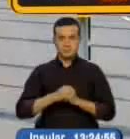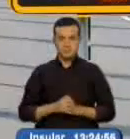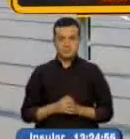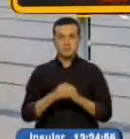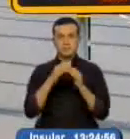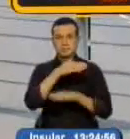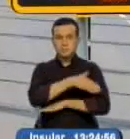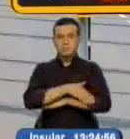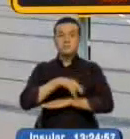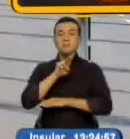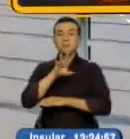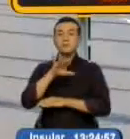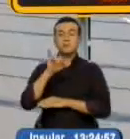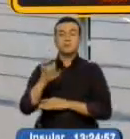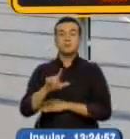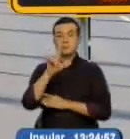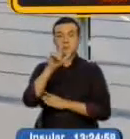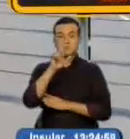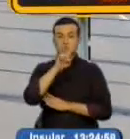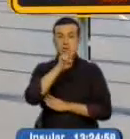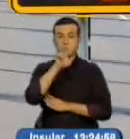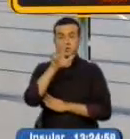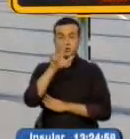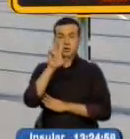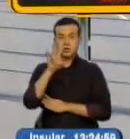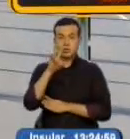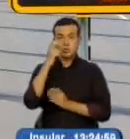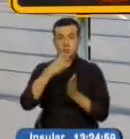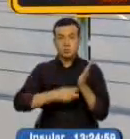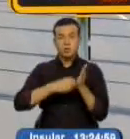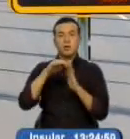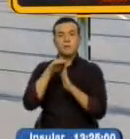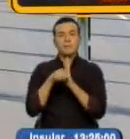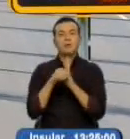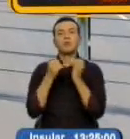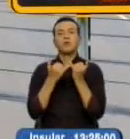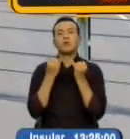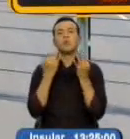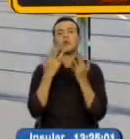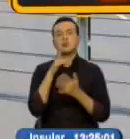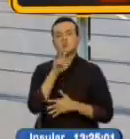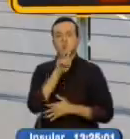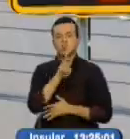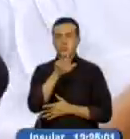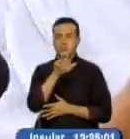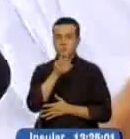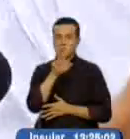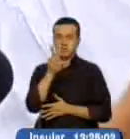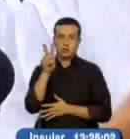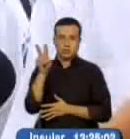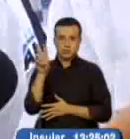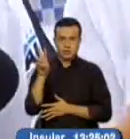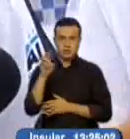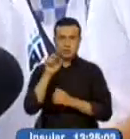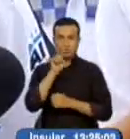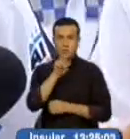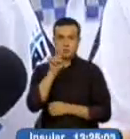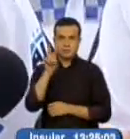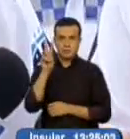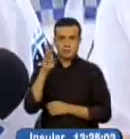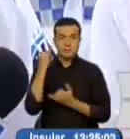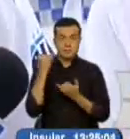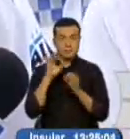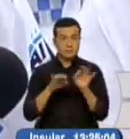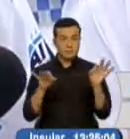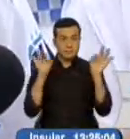en la avenida 25 de julio, de 237 multas, bajaron a 226. Pero lo